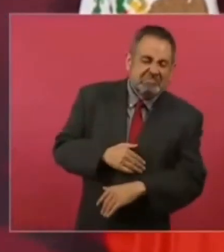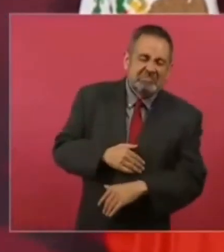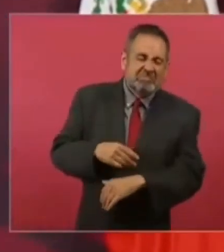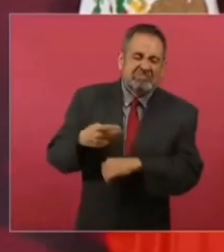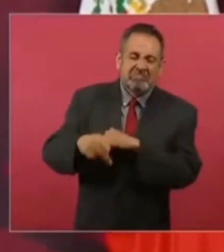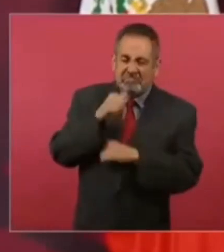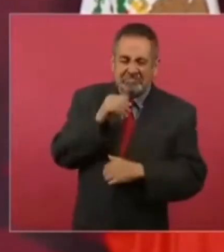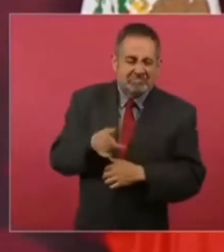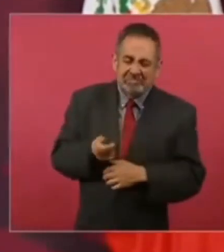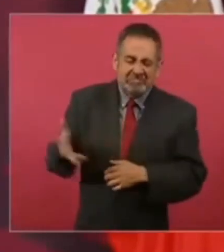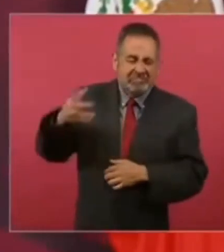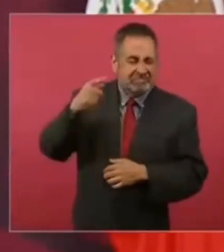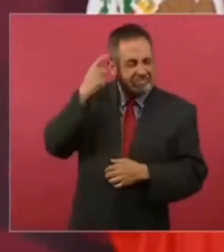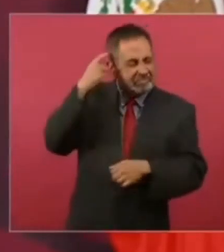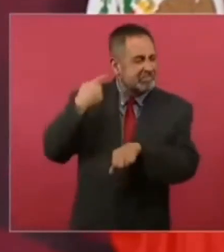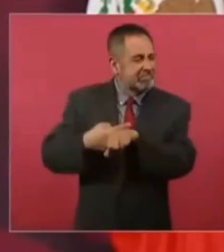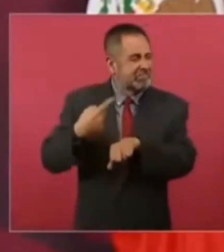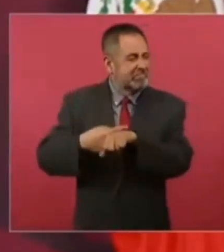lo tiraban a loco.